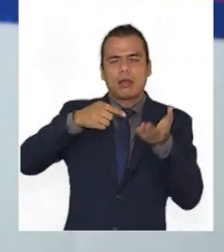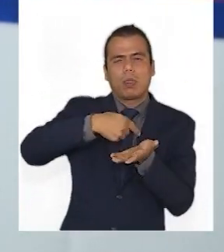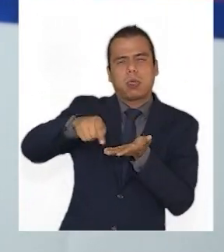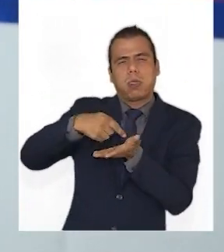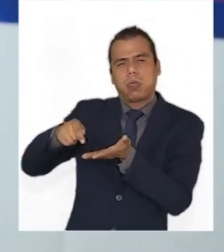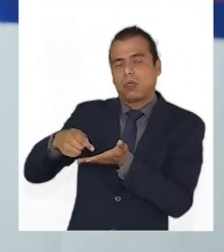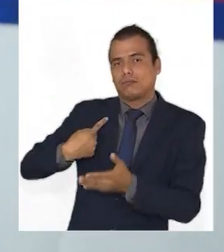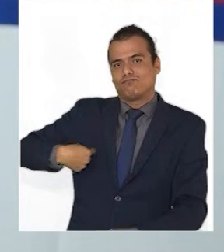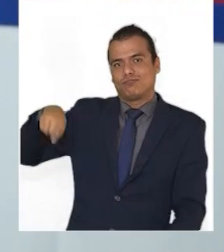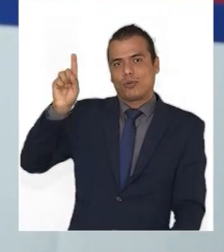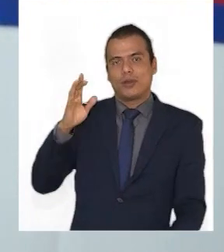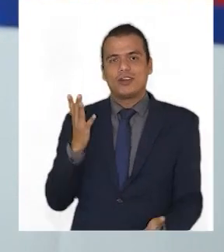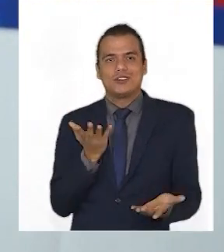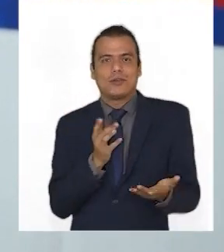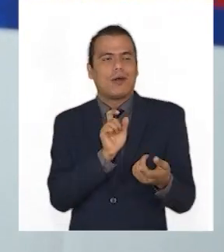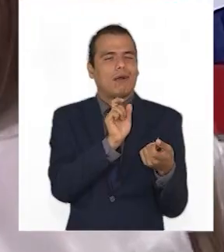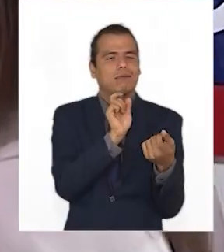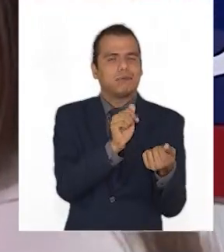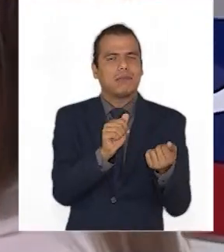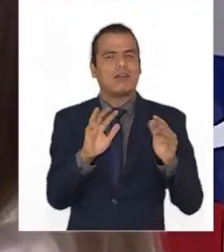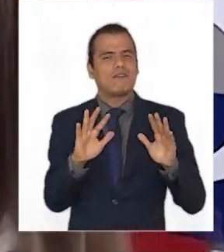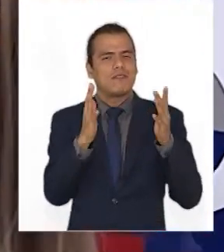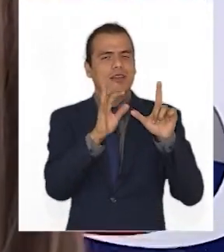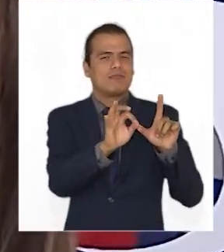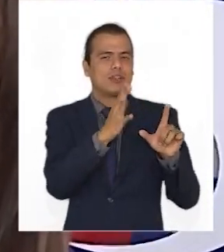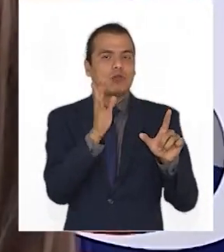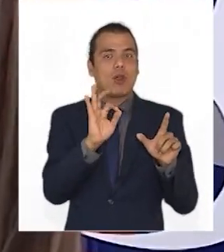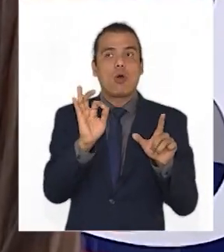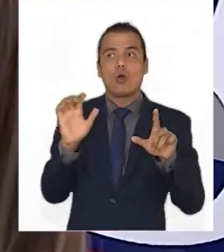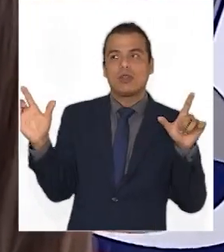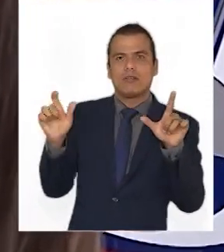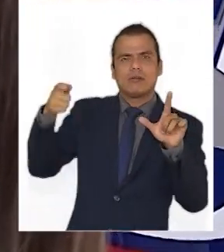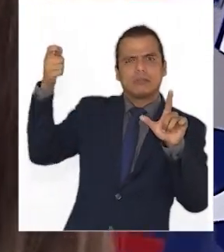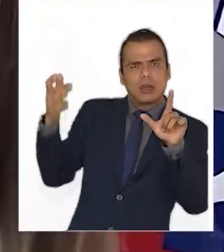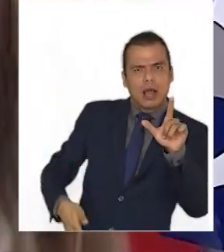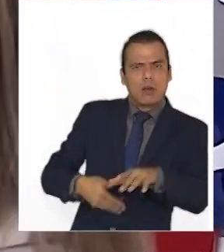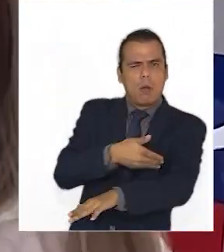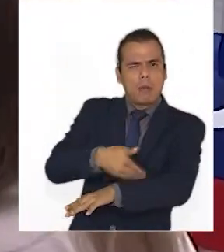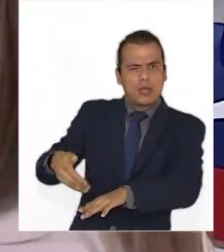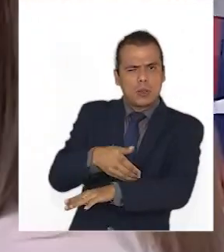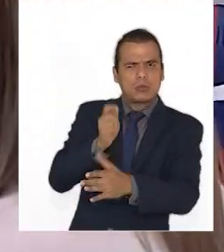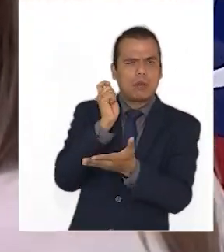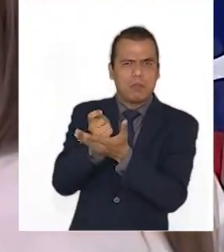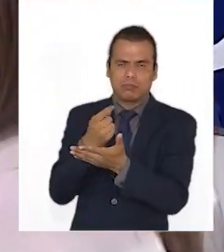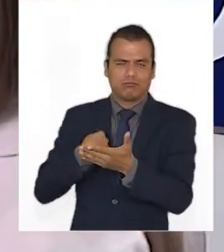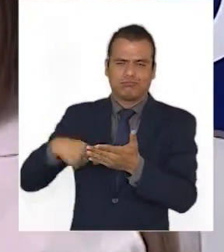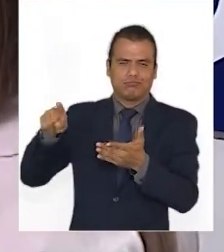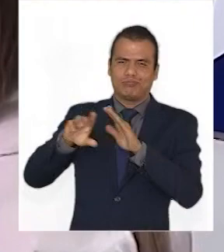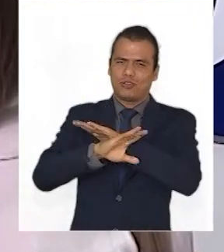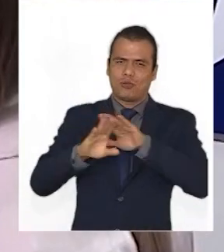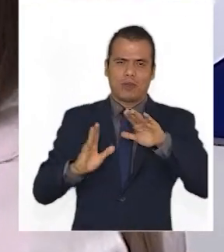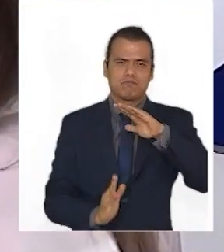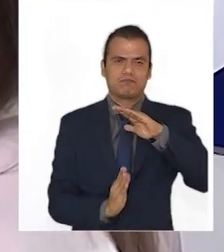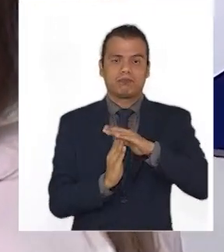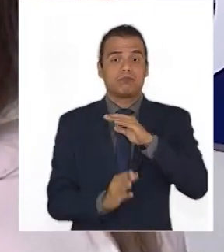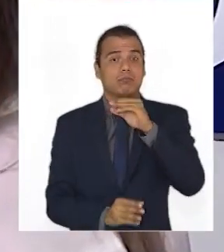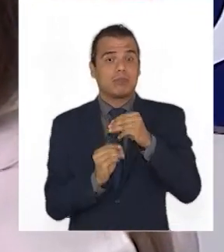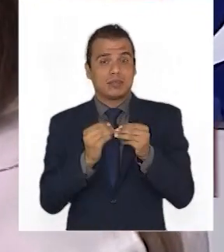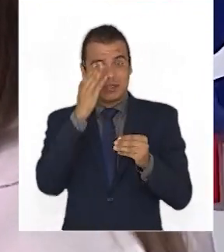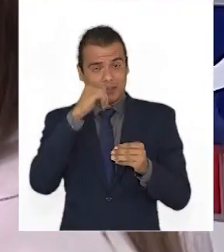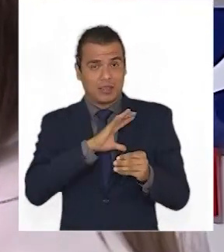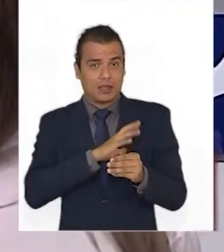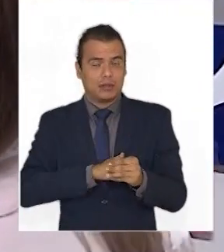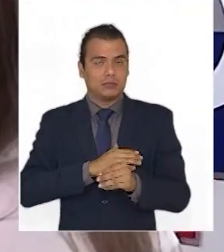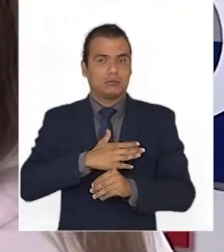despilfarrar la plata. Es decir, no van a haber cuentos como la feria virtual o la compra de televisores por 70 millones de pesos. Lo segundo, Cali